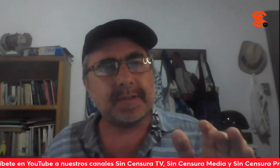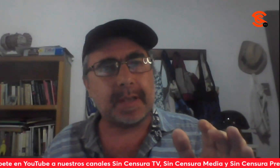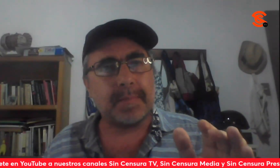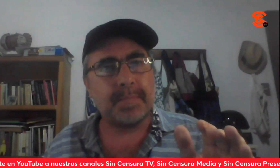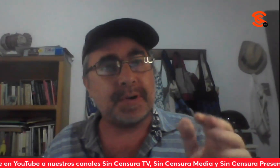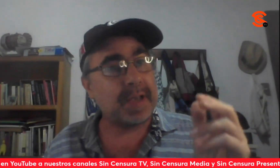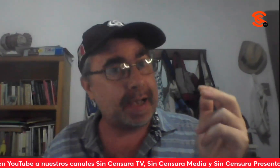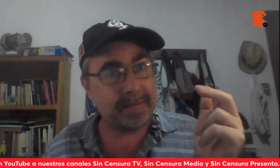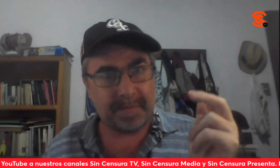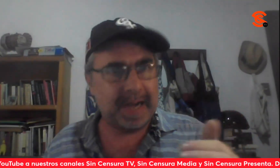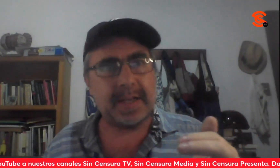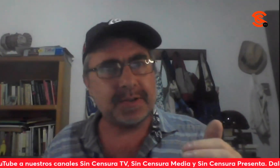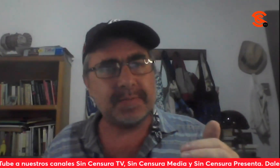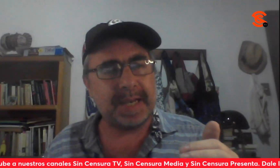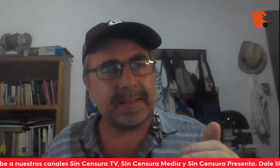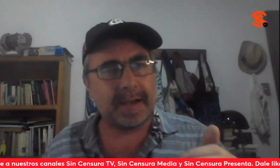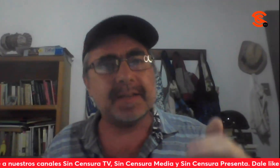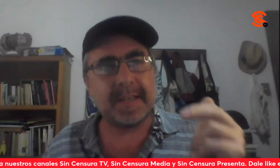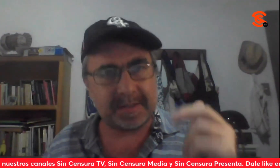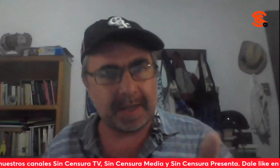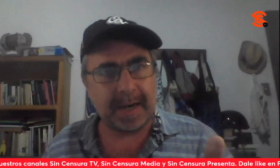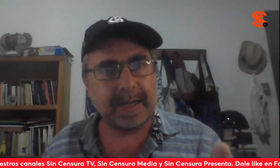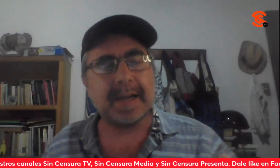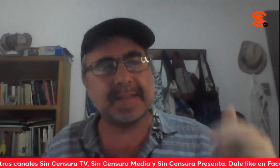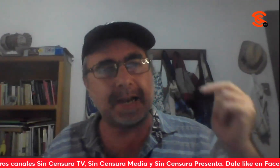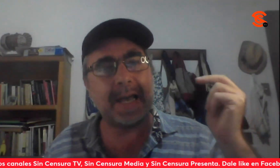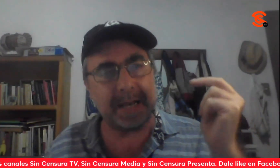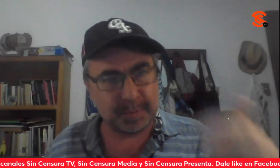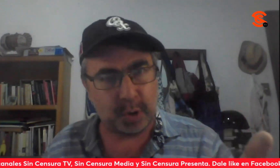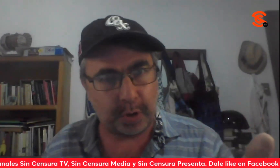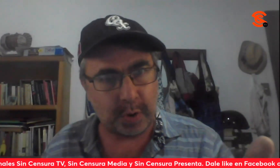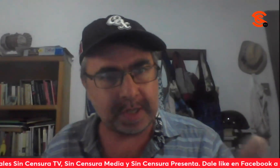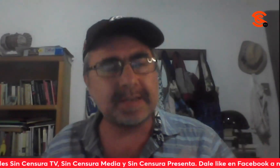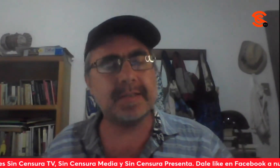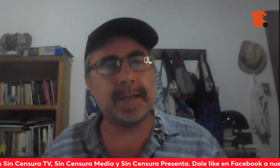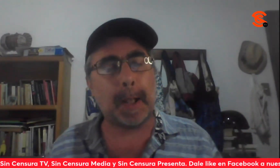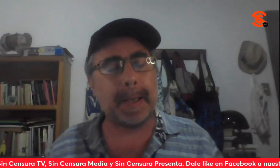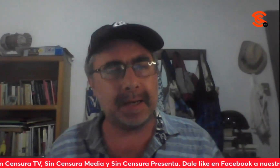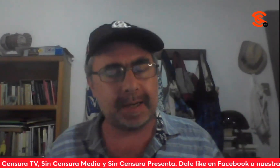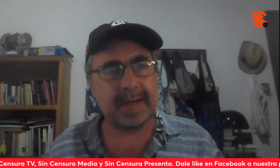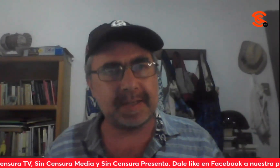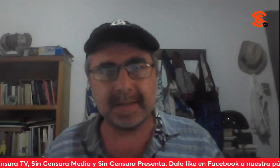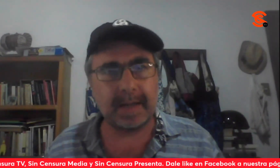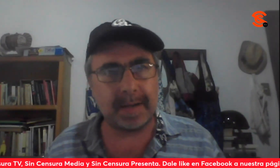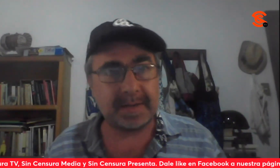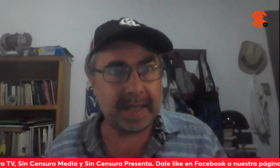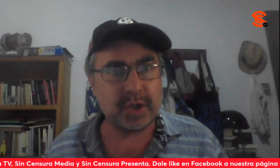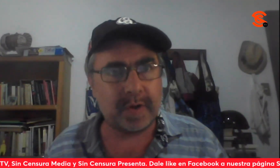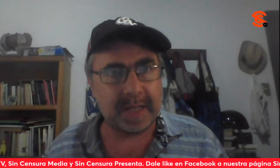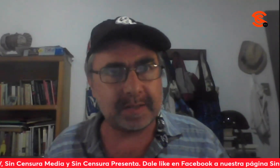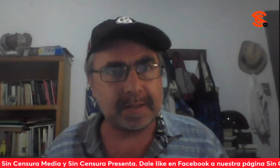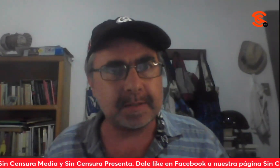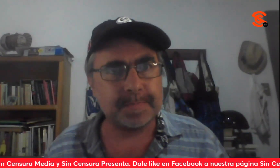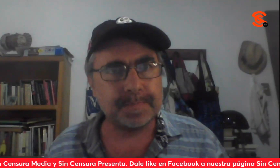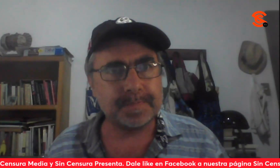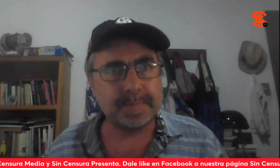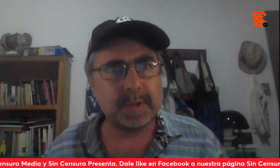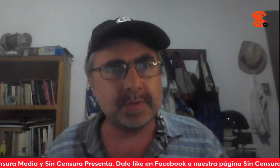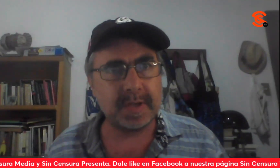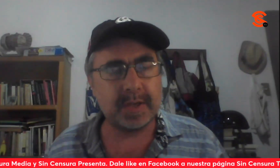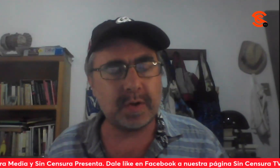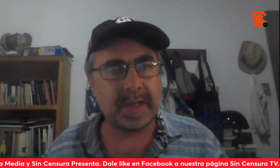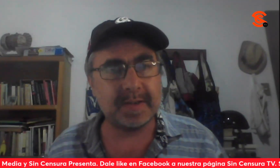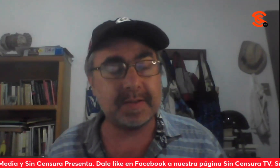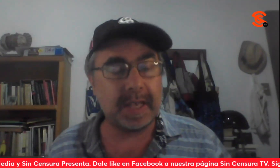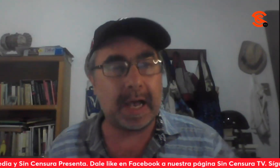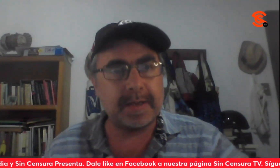que pues hay varios militares que están en la cárcel, hay el ex procurador que está en la cárcel, se ha hecho avances,